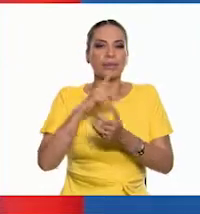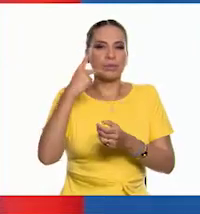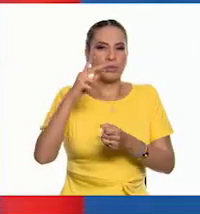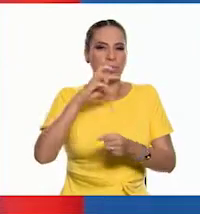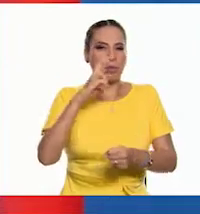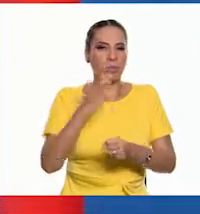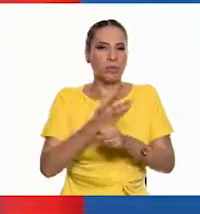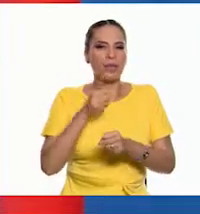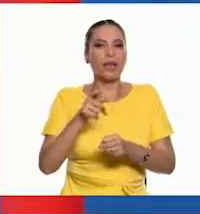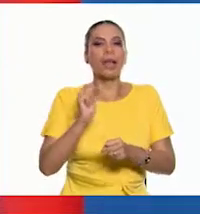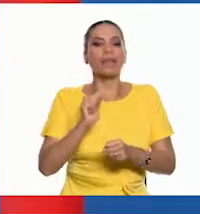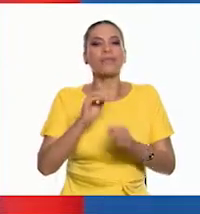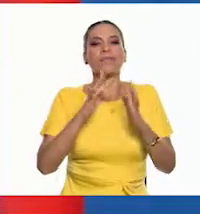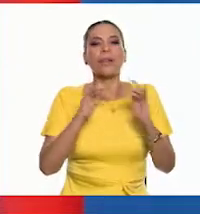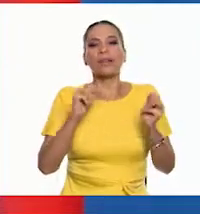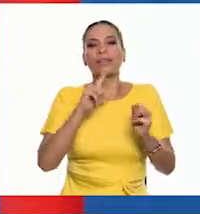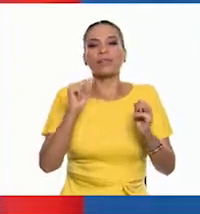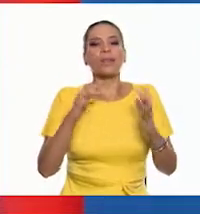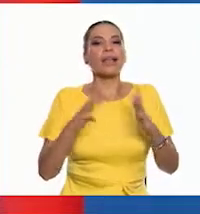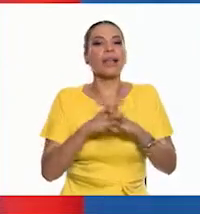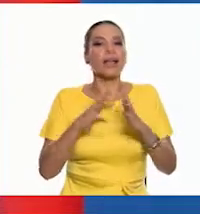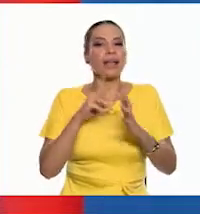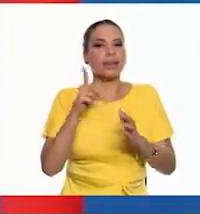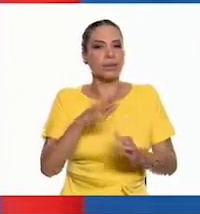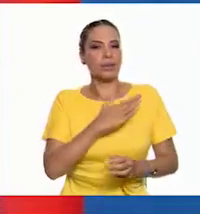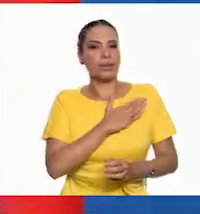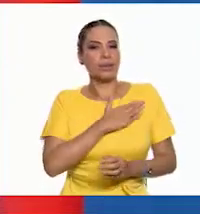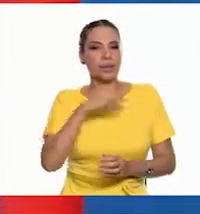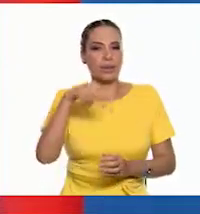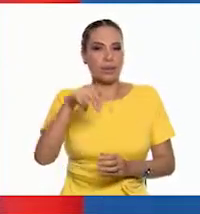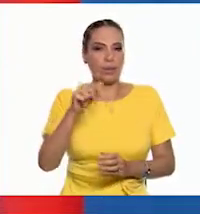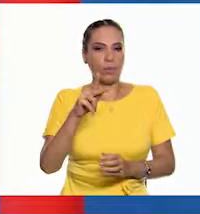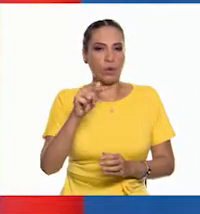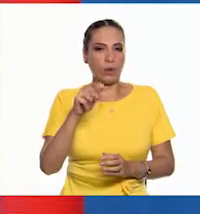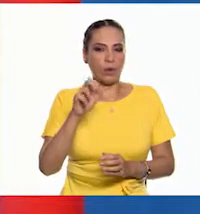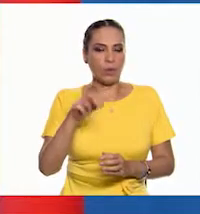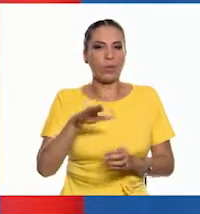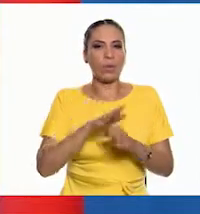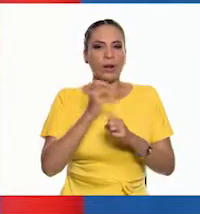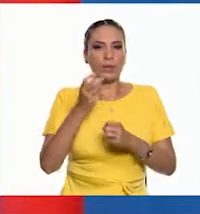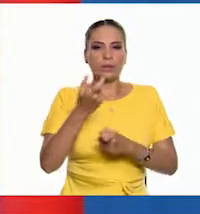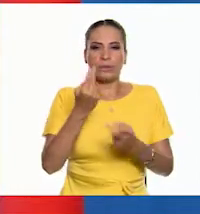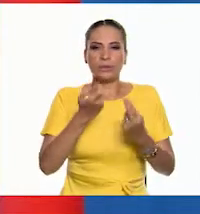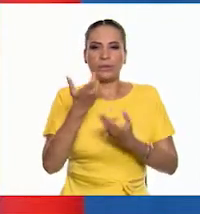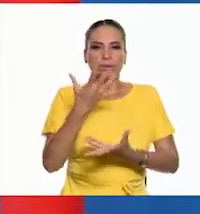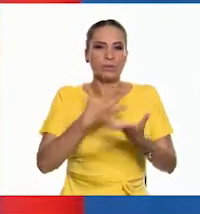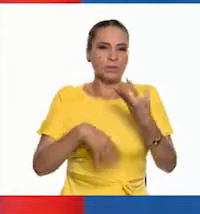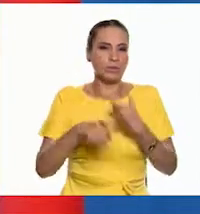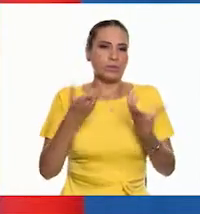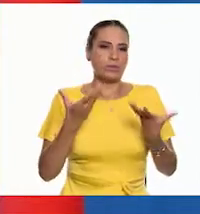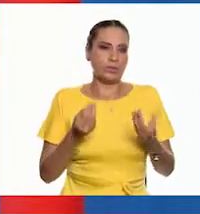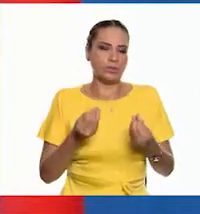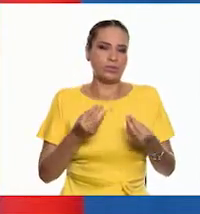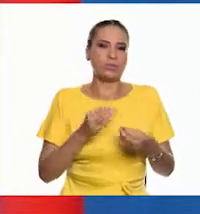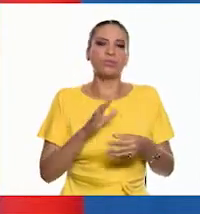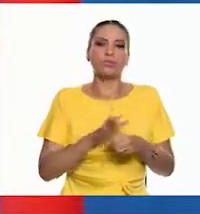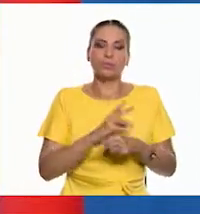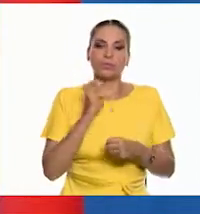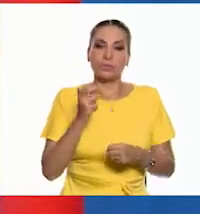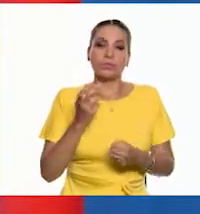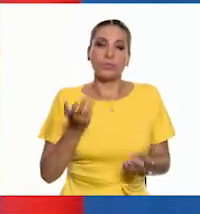francés y luego en las guerras napoleónicas. Por esa razón necesitaba muchos recursos económicos. Se podría